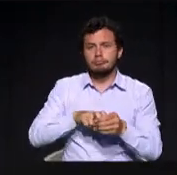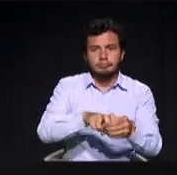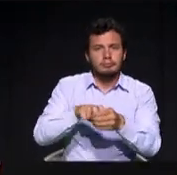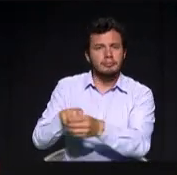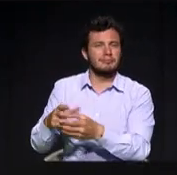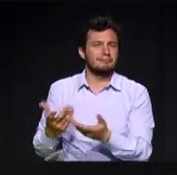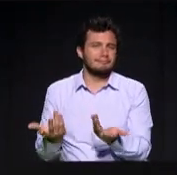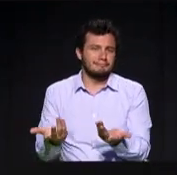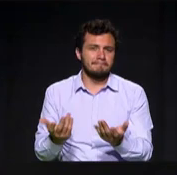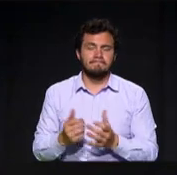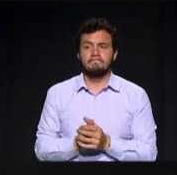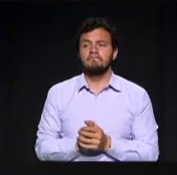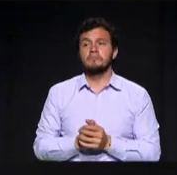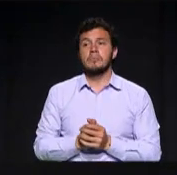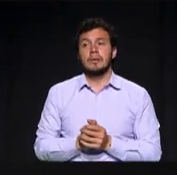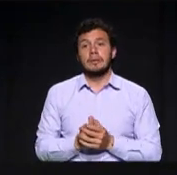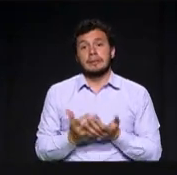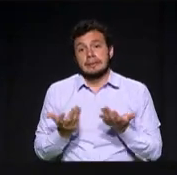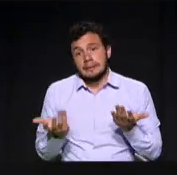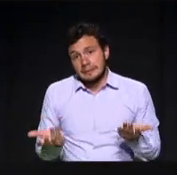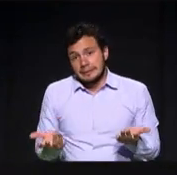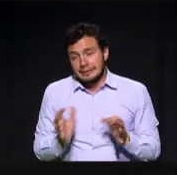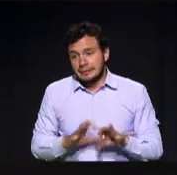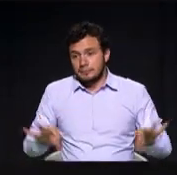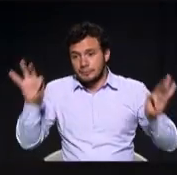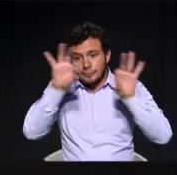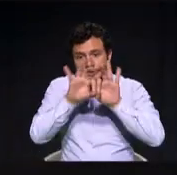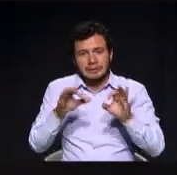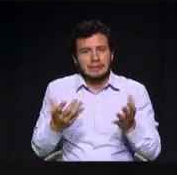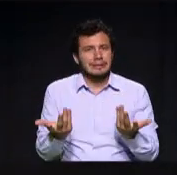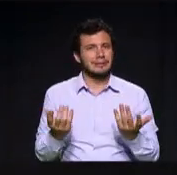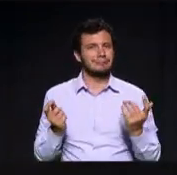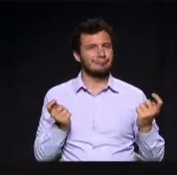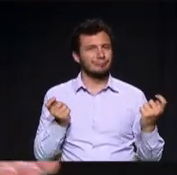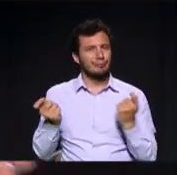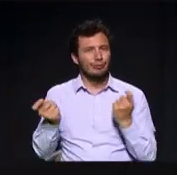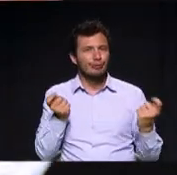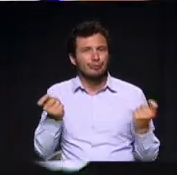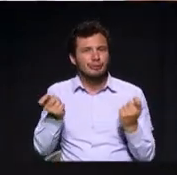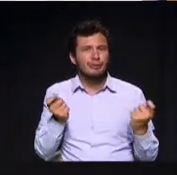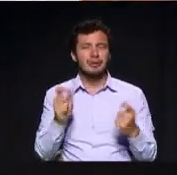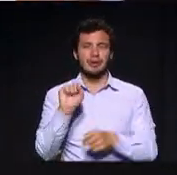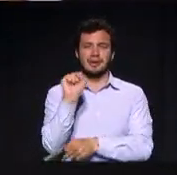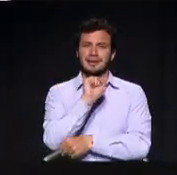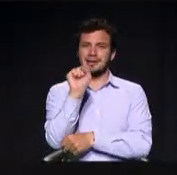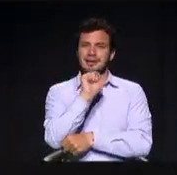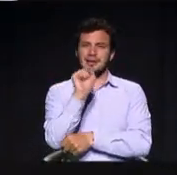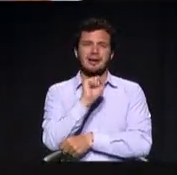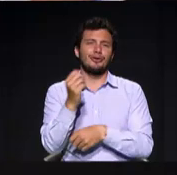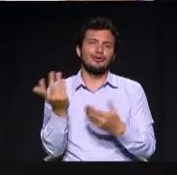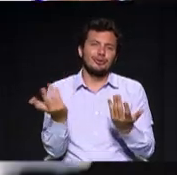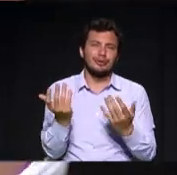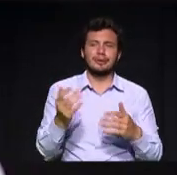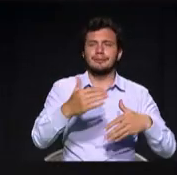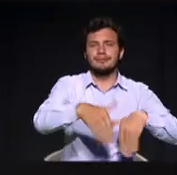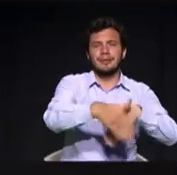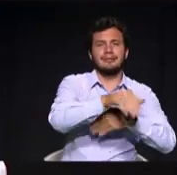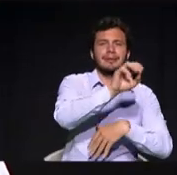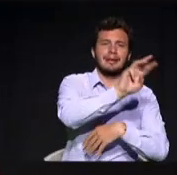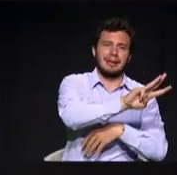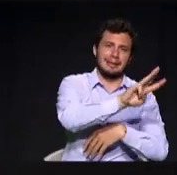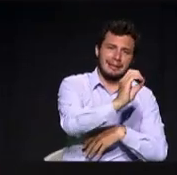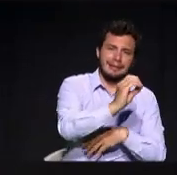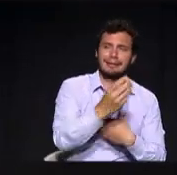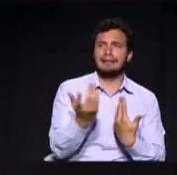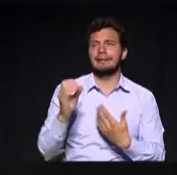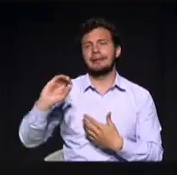implementar el uso individuo o sea control del uso indebido de los carros en la 30a cuando en el centro de medellín que